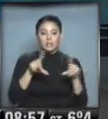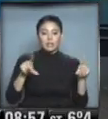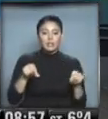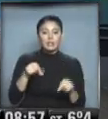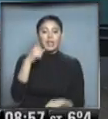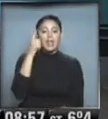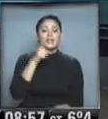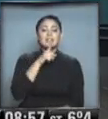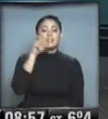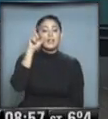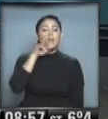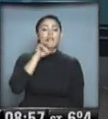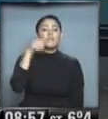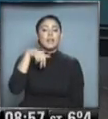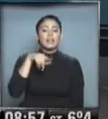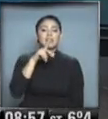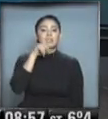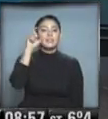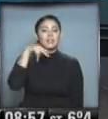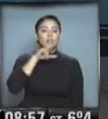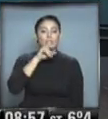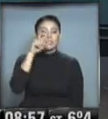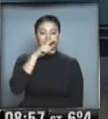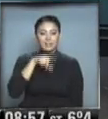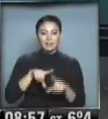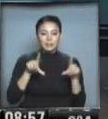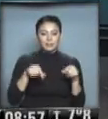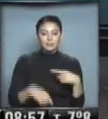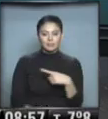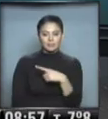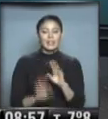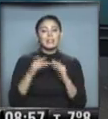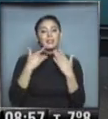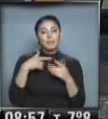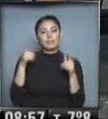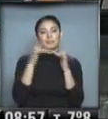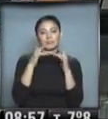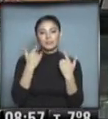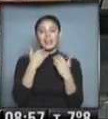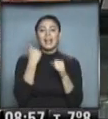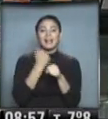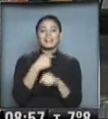7 y como siempre los invitamos a visitar también el portal educ.ar como nos llevan gracias hasta la próxima semana hasta la semana que